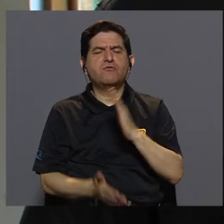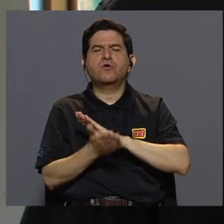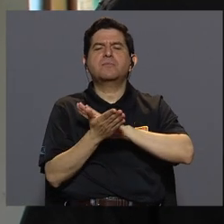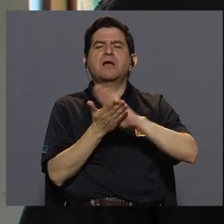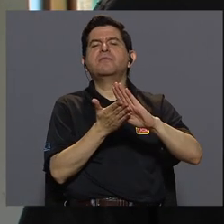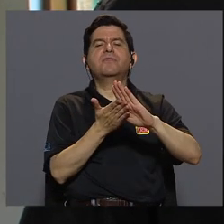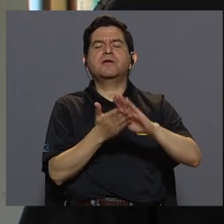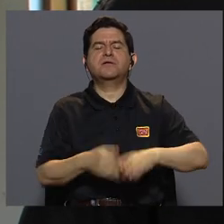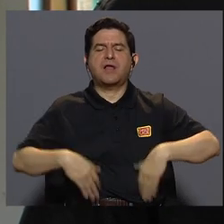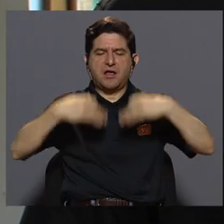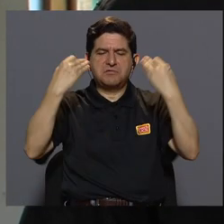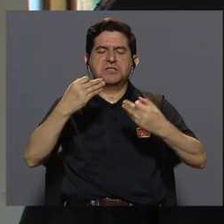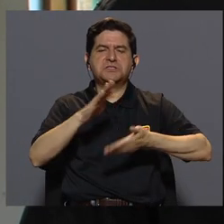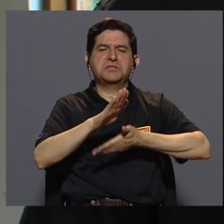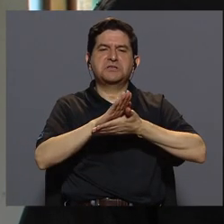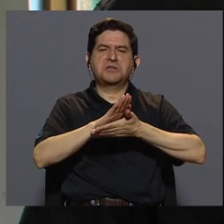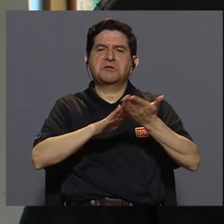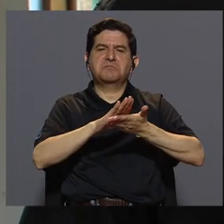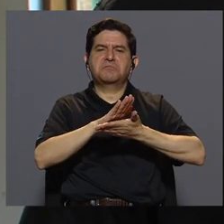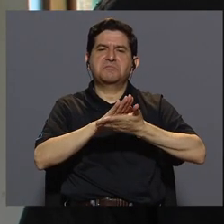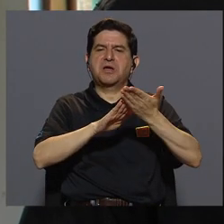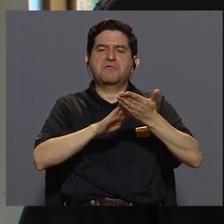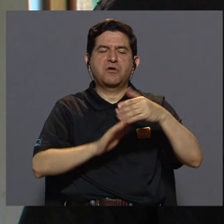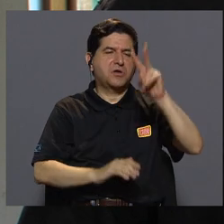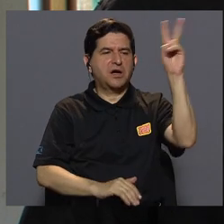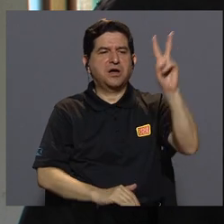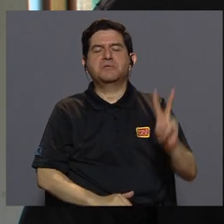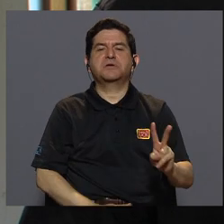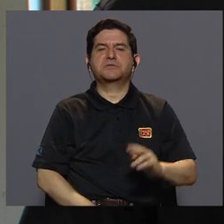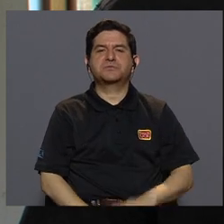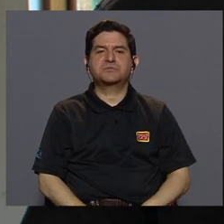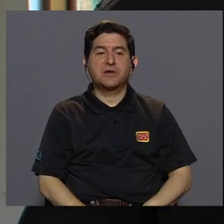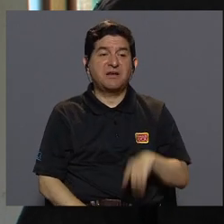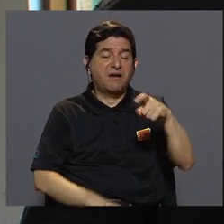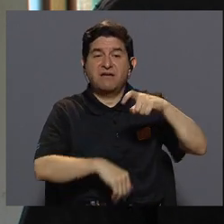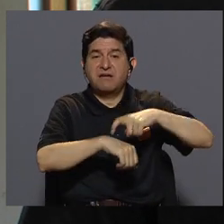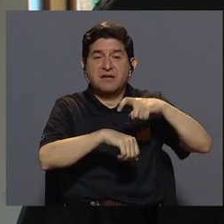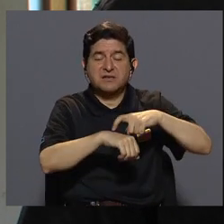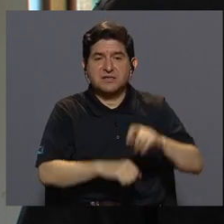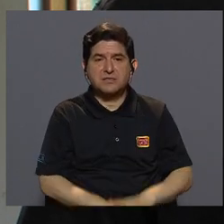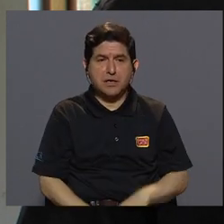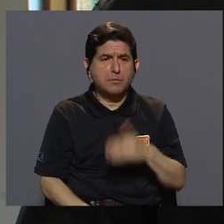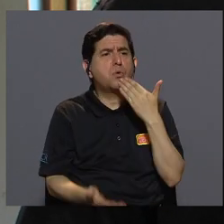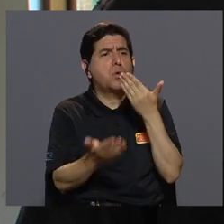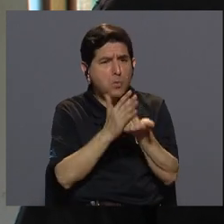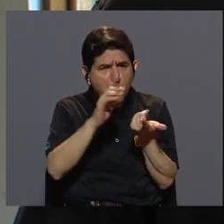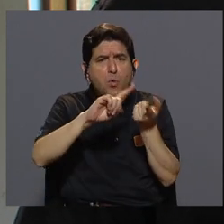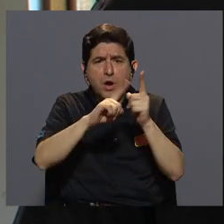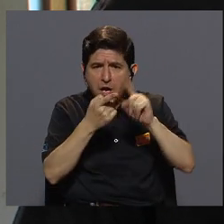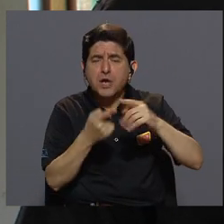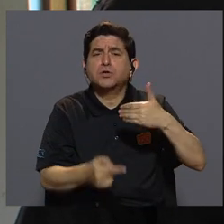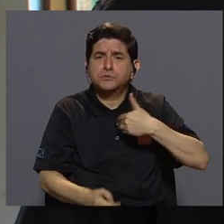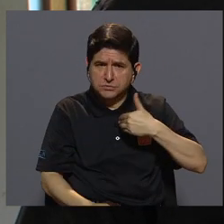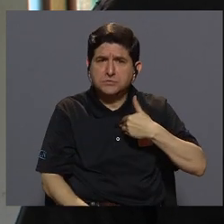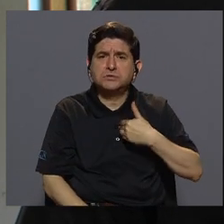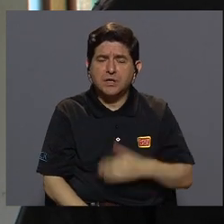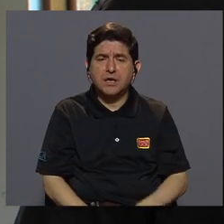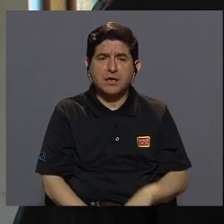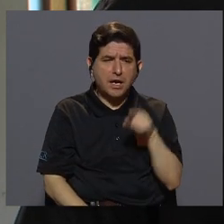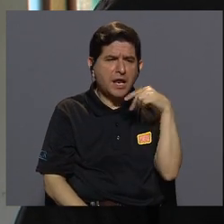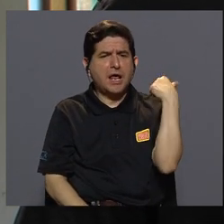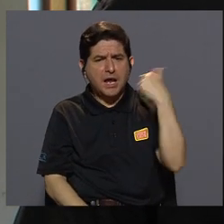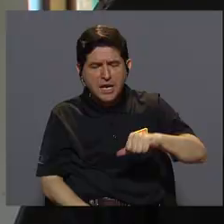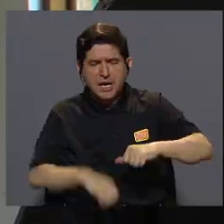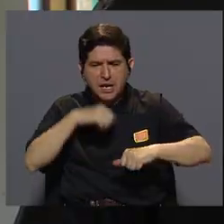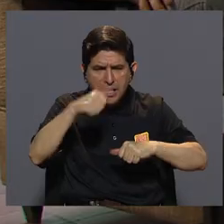dignamente decide irse a Venezuela, porque durante todo ese tiempo había cosechado buenos amigos, casualmente